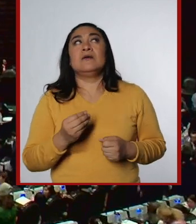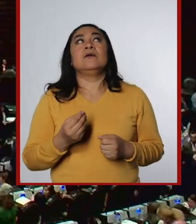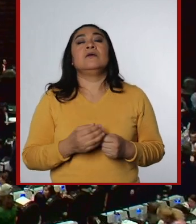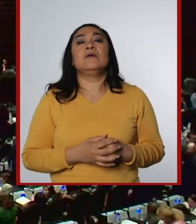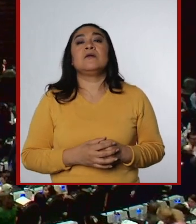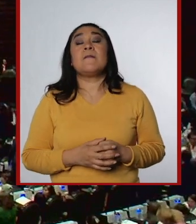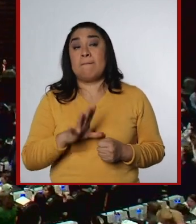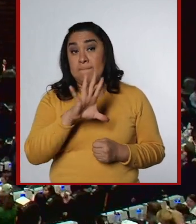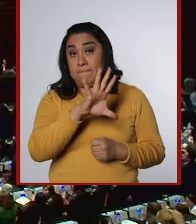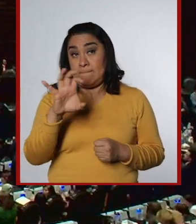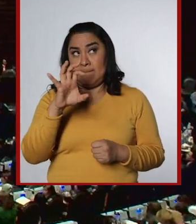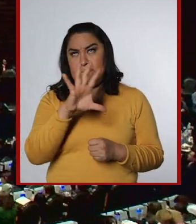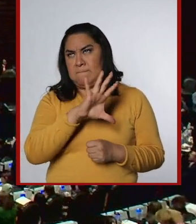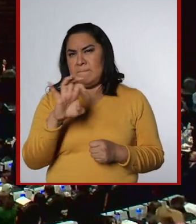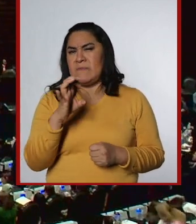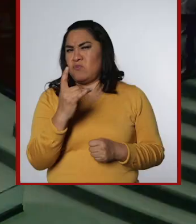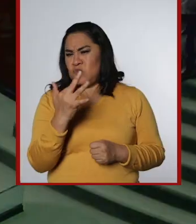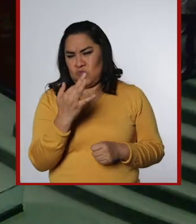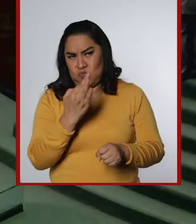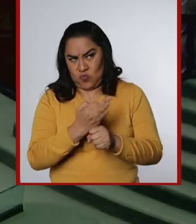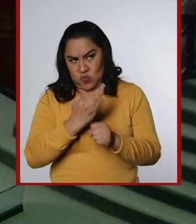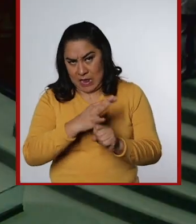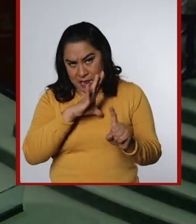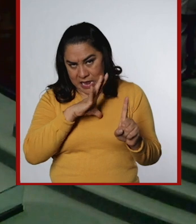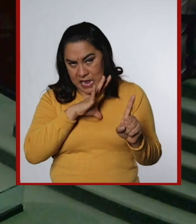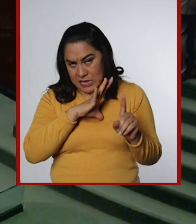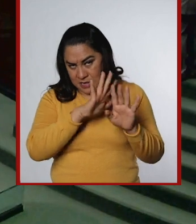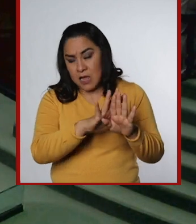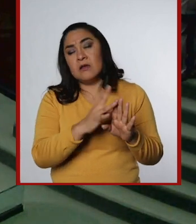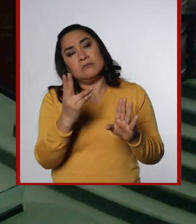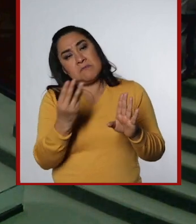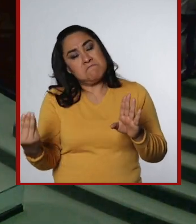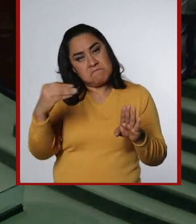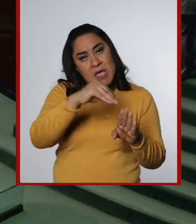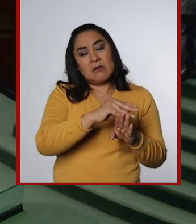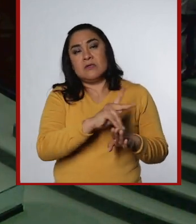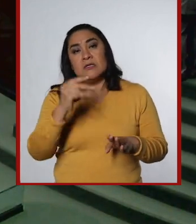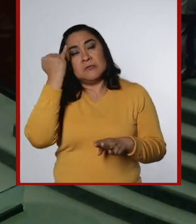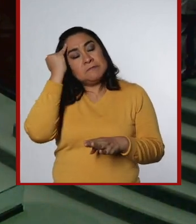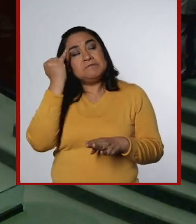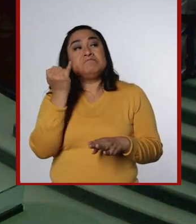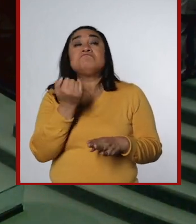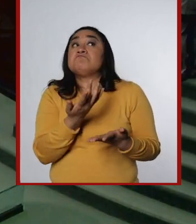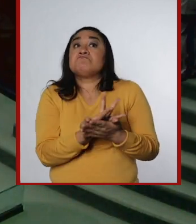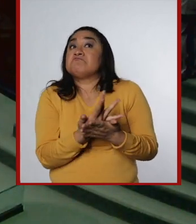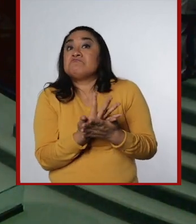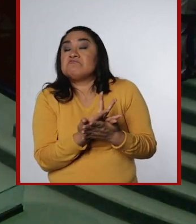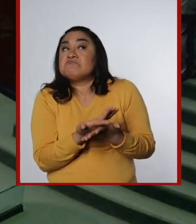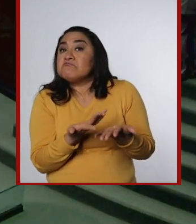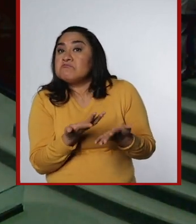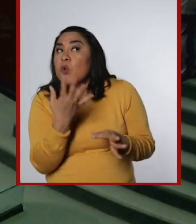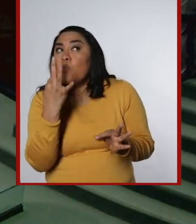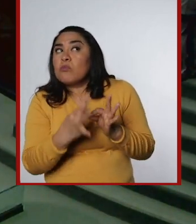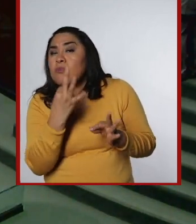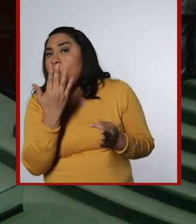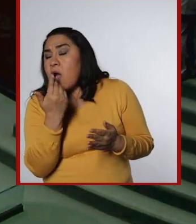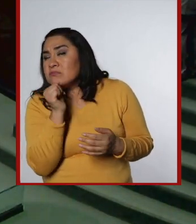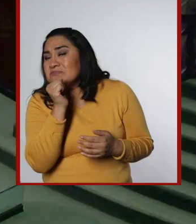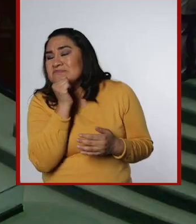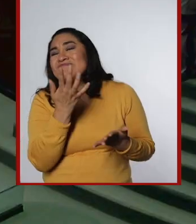y eso no se ha cumplido. Yo creo que sigue siendo un reto el tema de los partidos